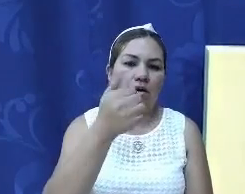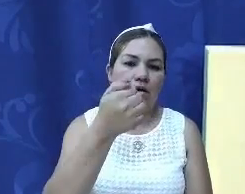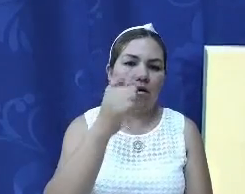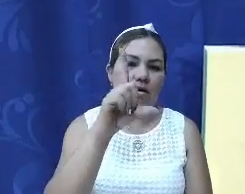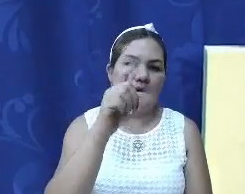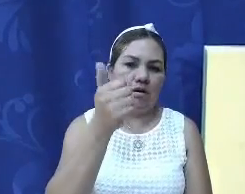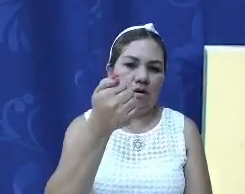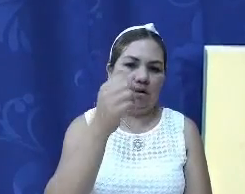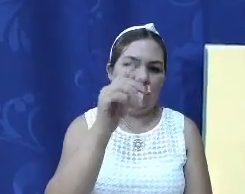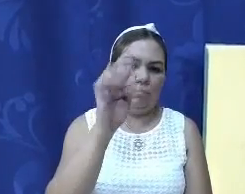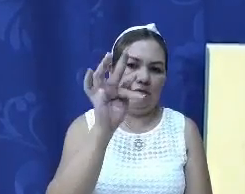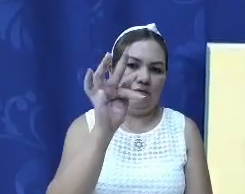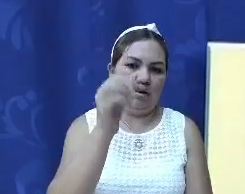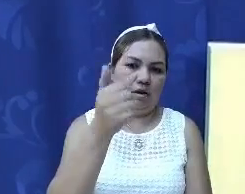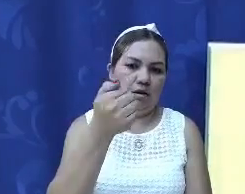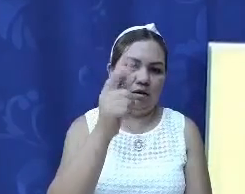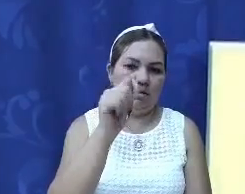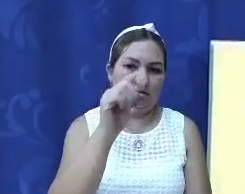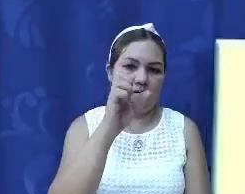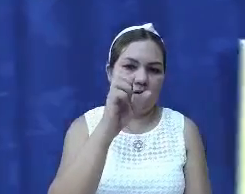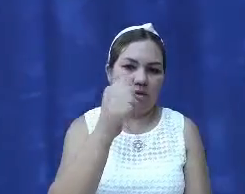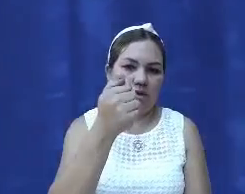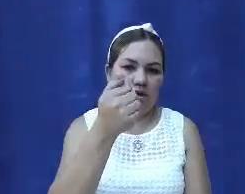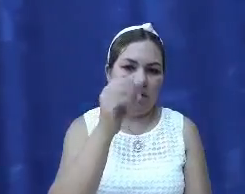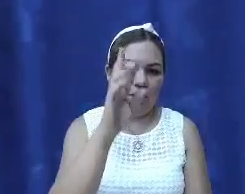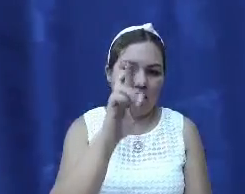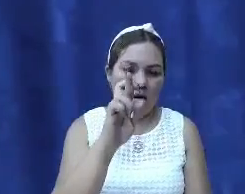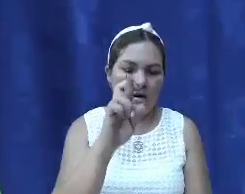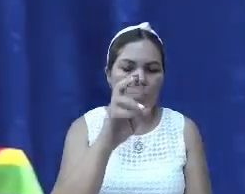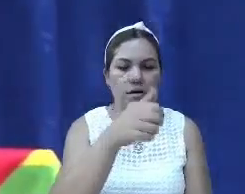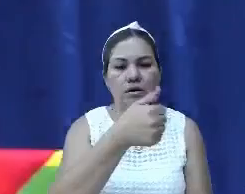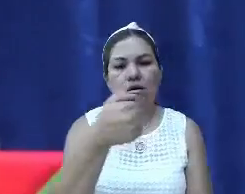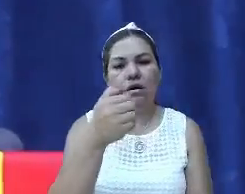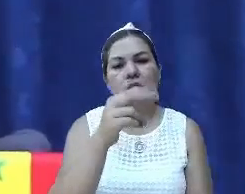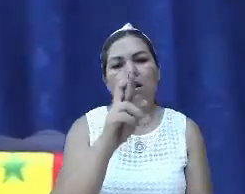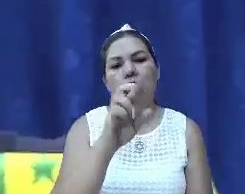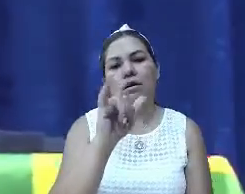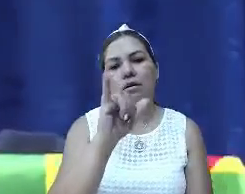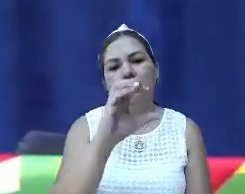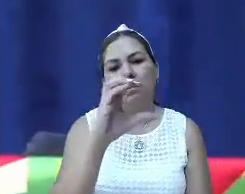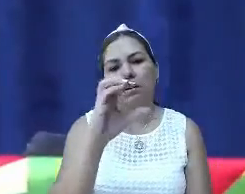Porque el enemigo está como un león rugiente,